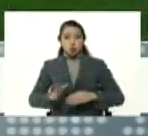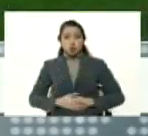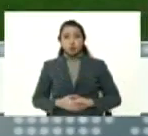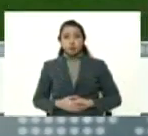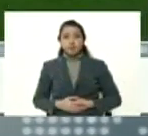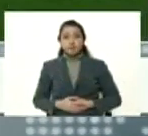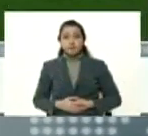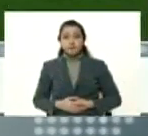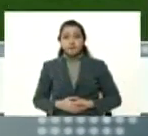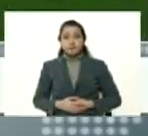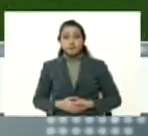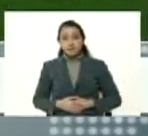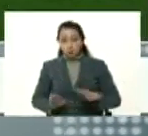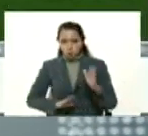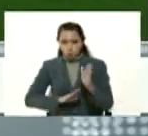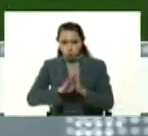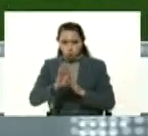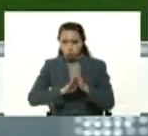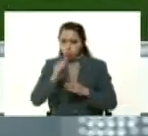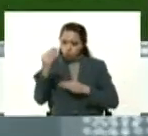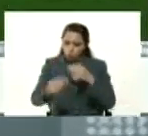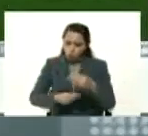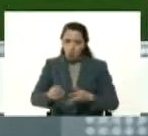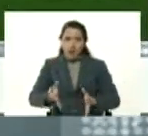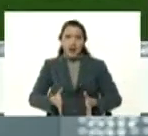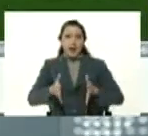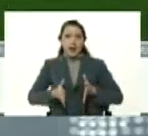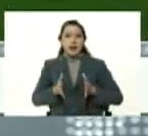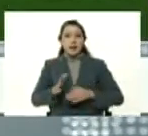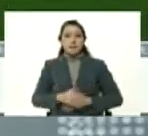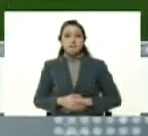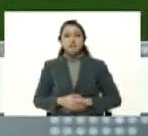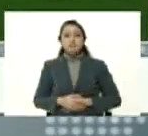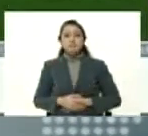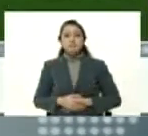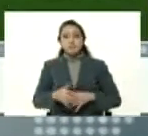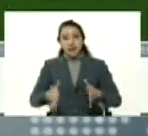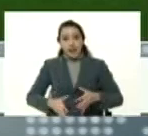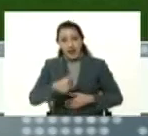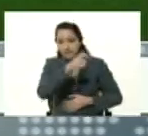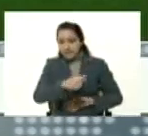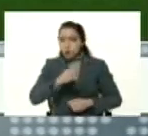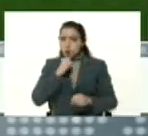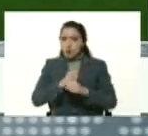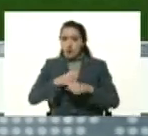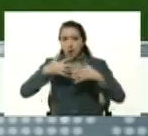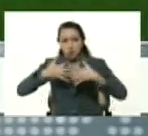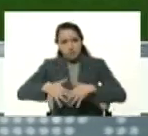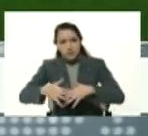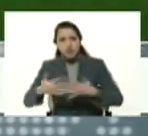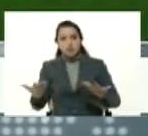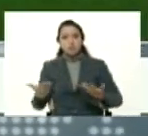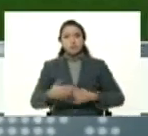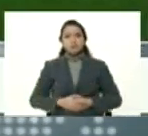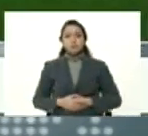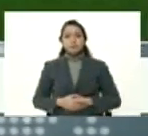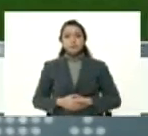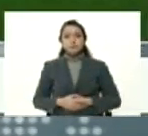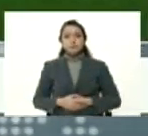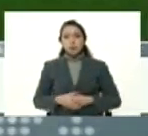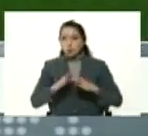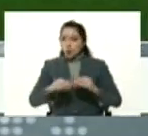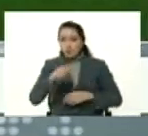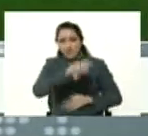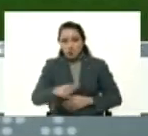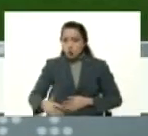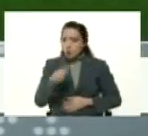Ganar, ganar. Producir para ganar, ganar. Gana el trabajador, gana el empresario, gana el